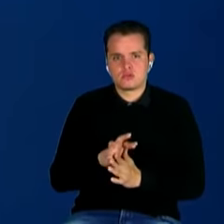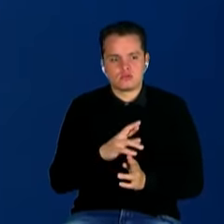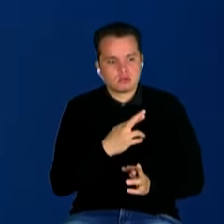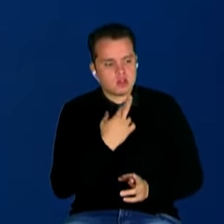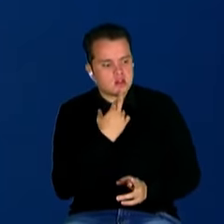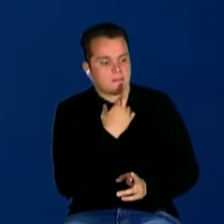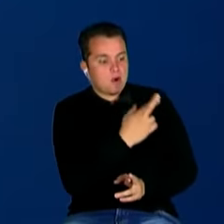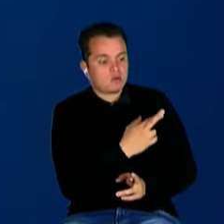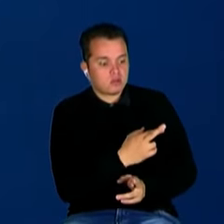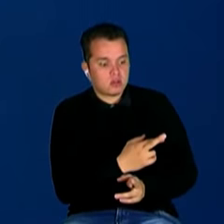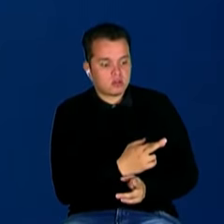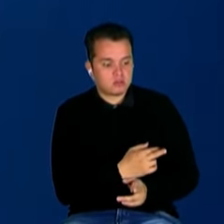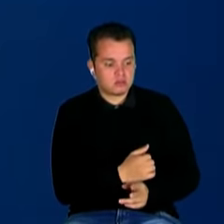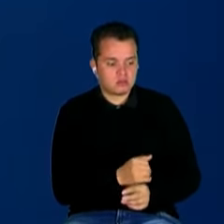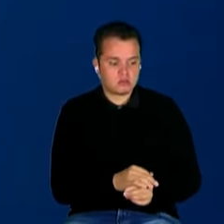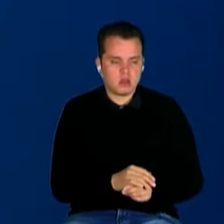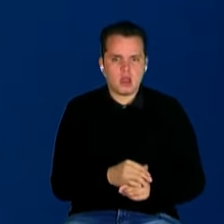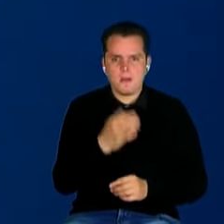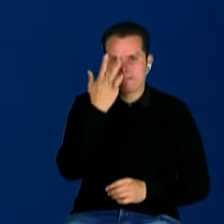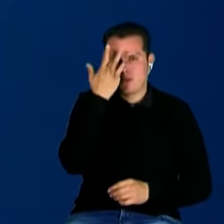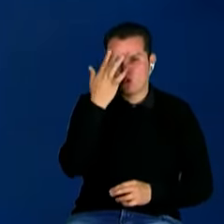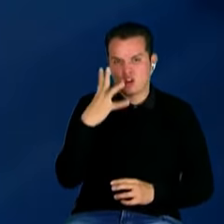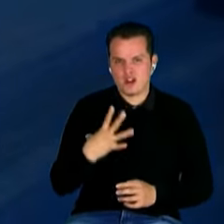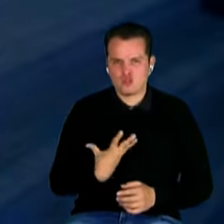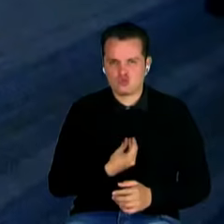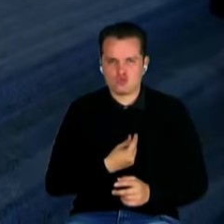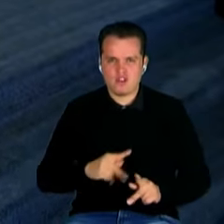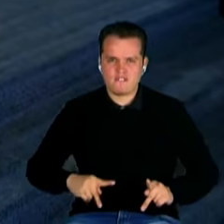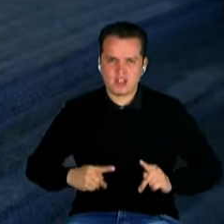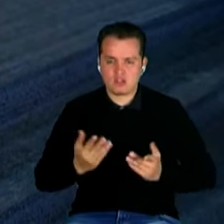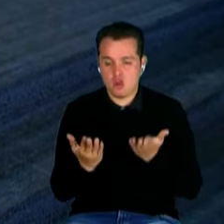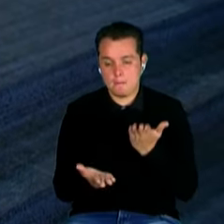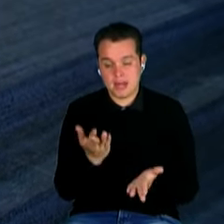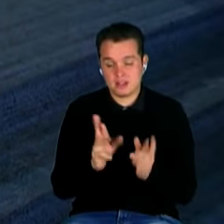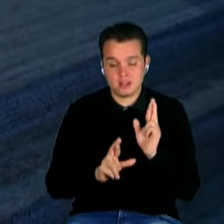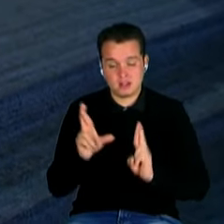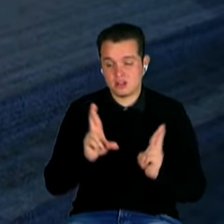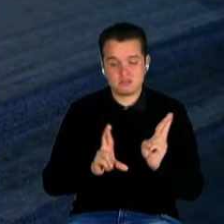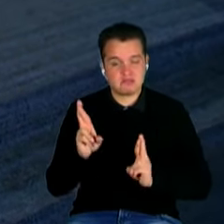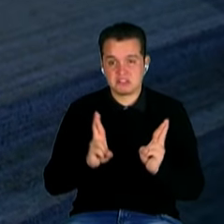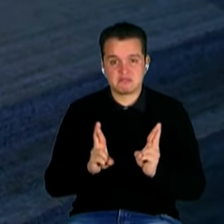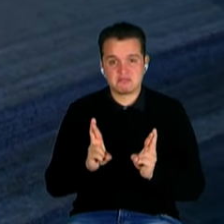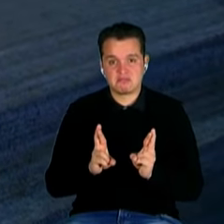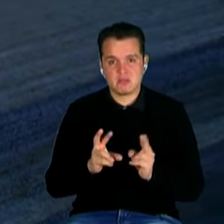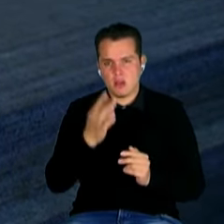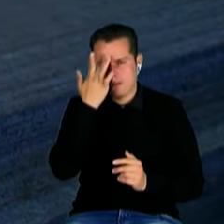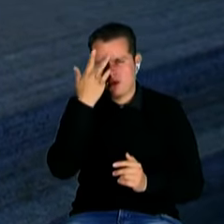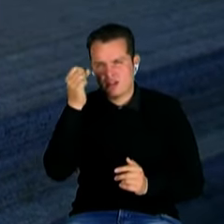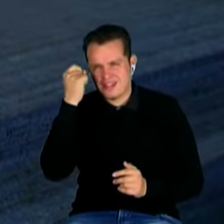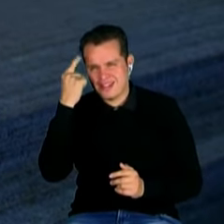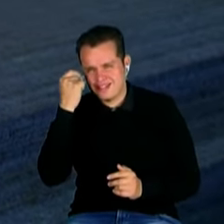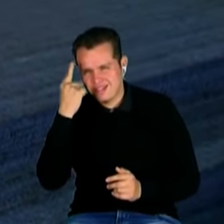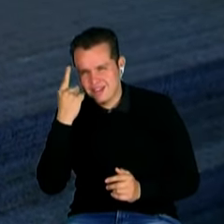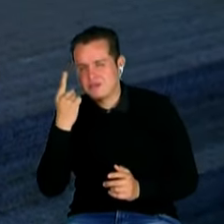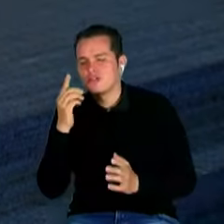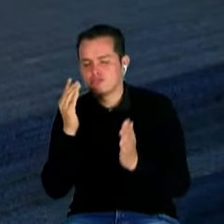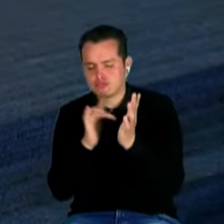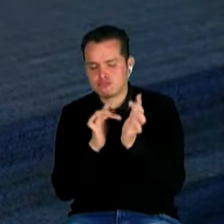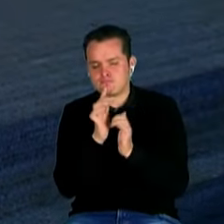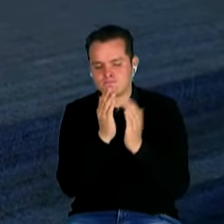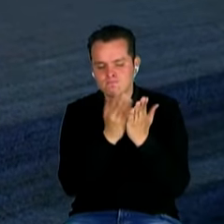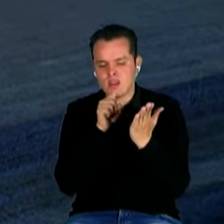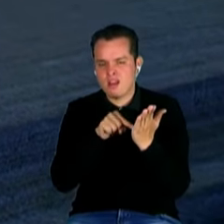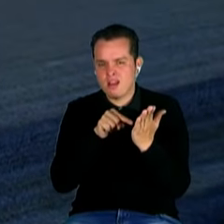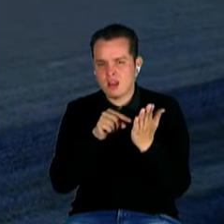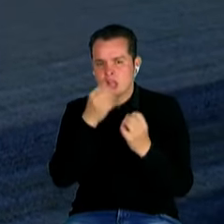Y haga esto y haga aquello. ¿Por qué nosotros, nuestras vidas no dependen de la suerte? Porque hemos entendido por la Escritura